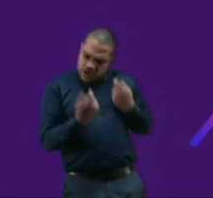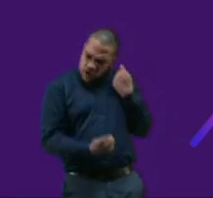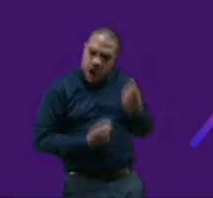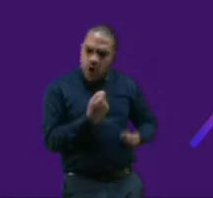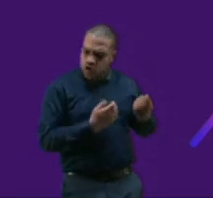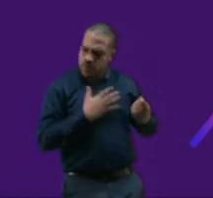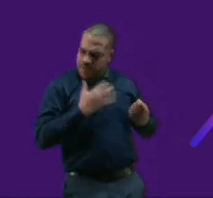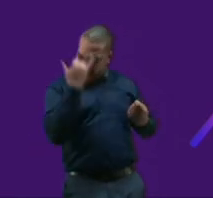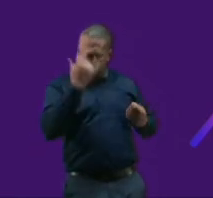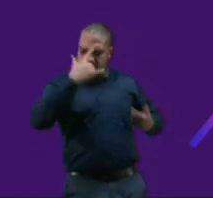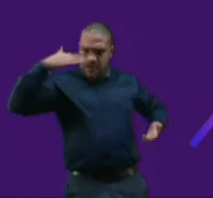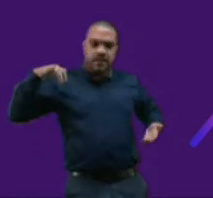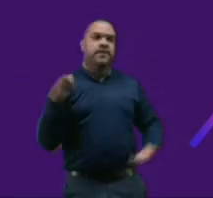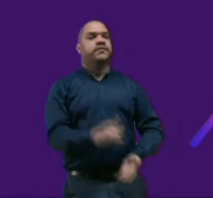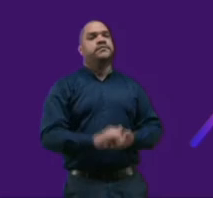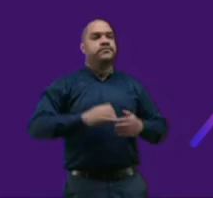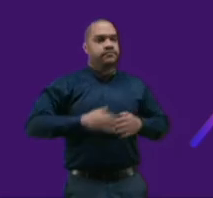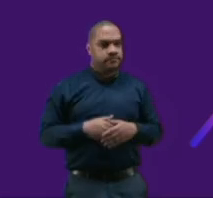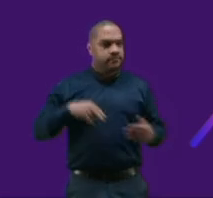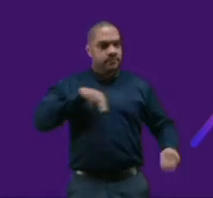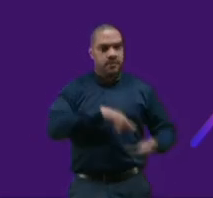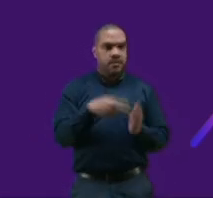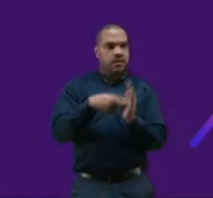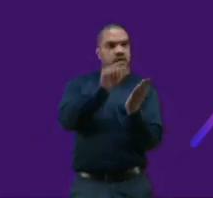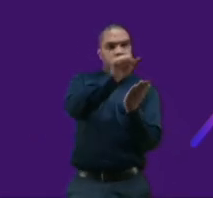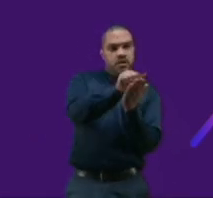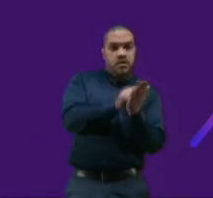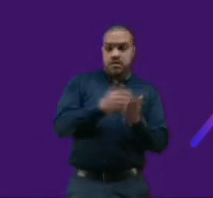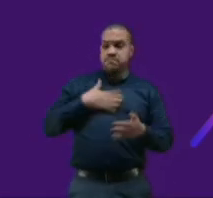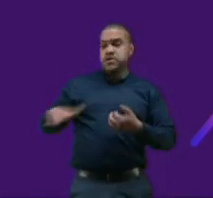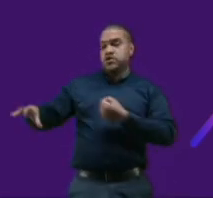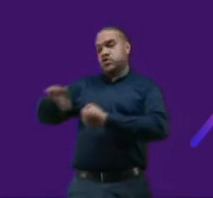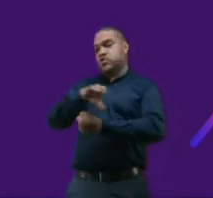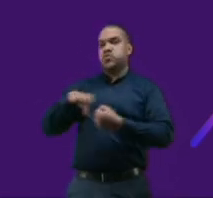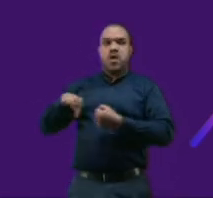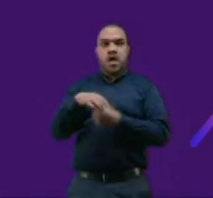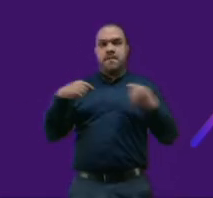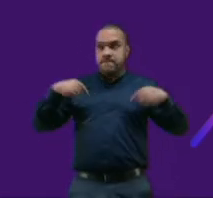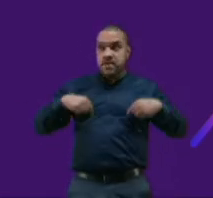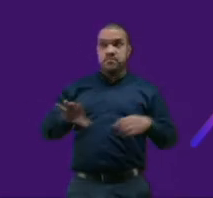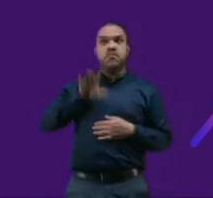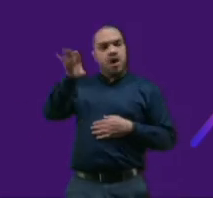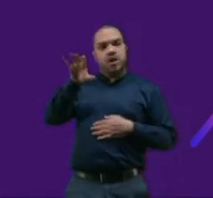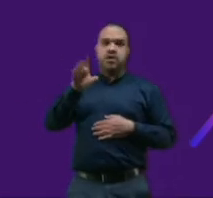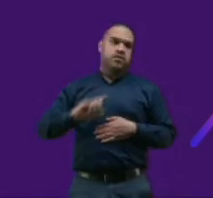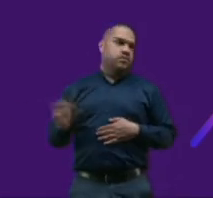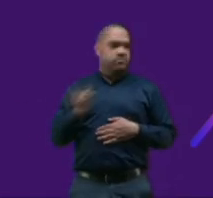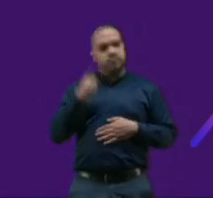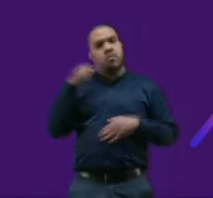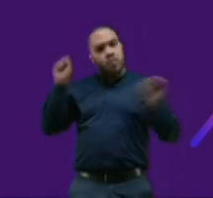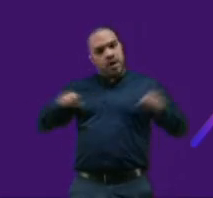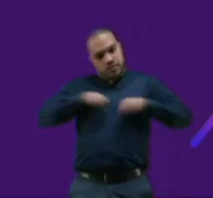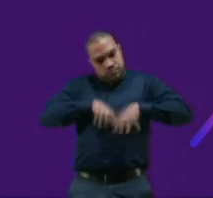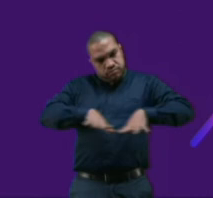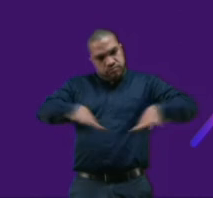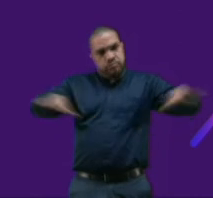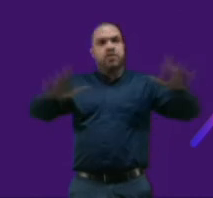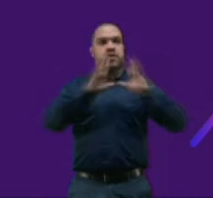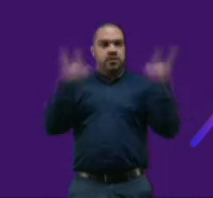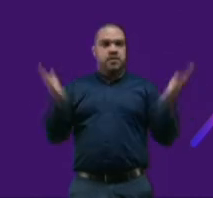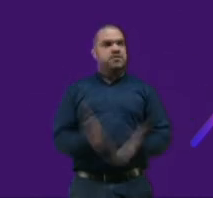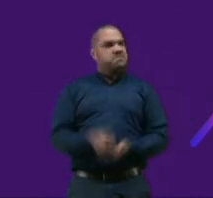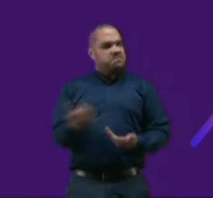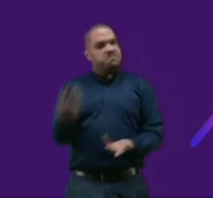pensar esto no solamente tiene aplicación aquí en mi ciudad hago en mi país sino realmente lo puede llevar a nivel mundial y en cuéntanos un